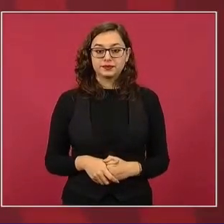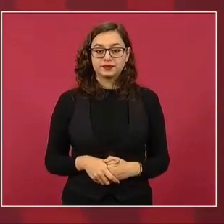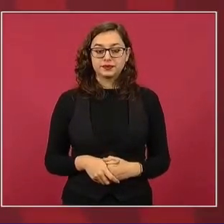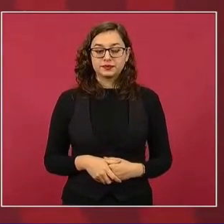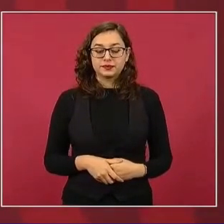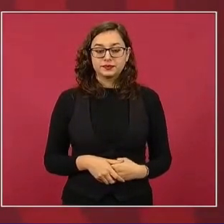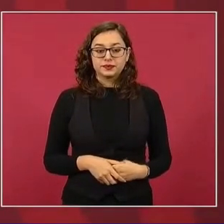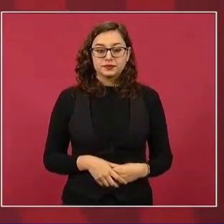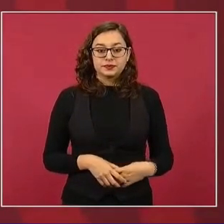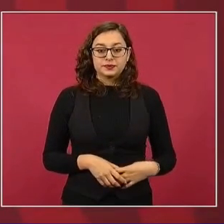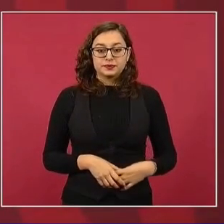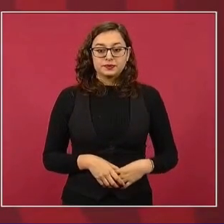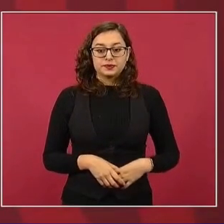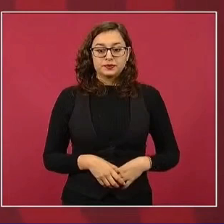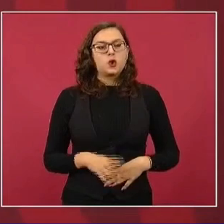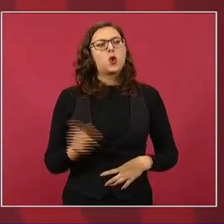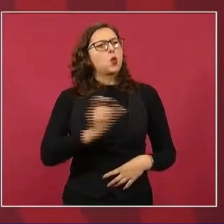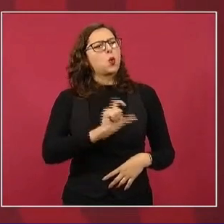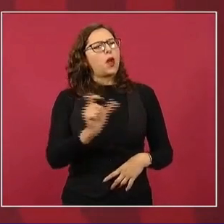No tengo